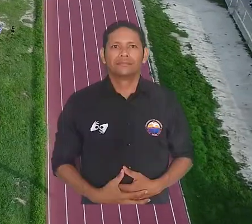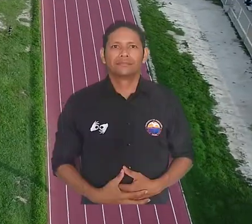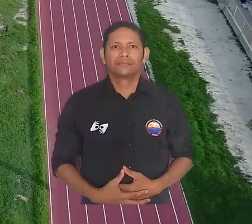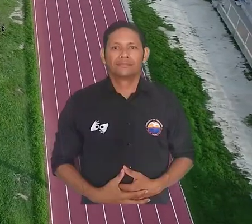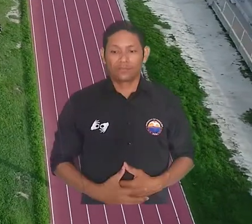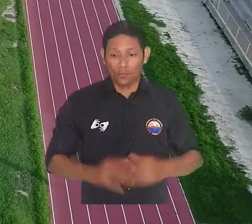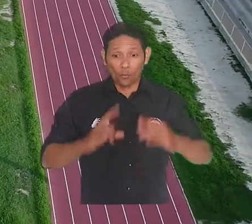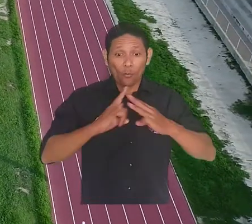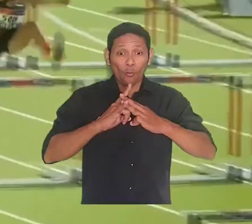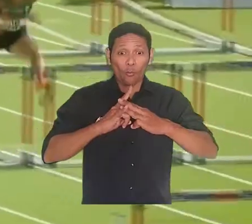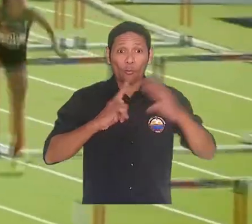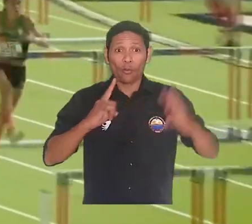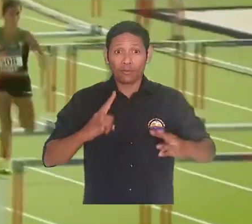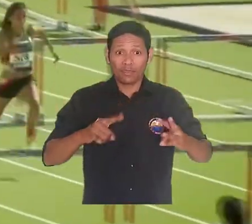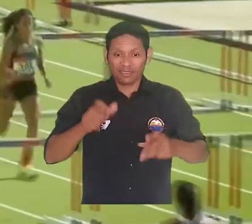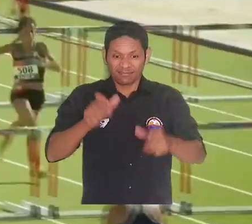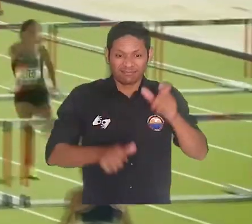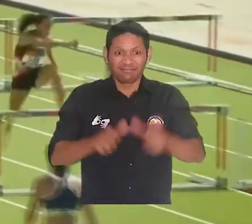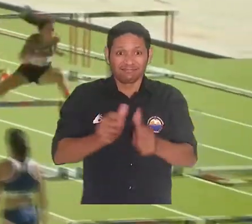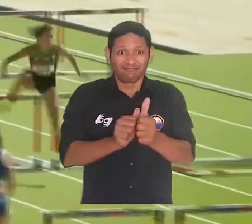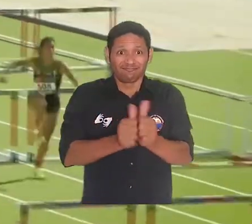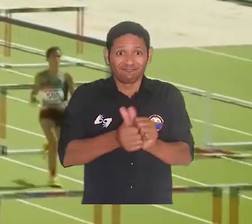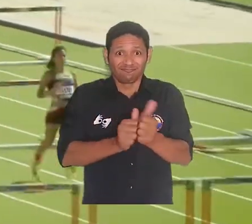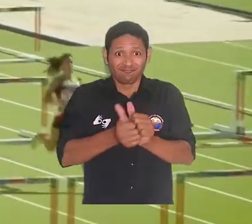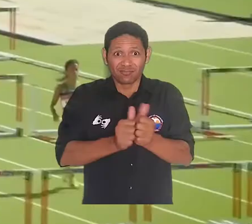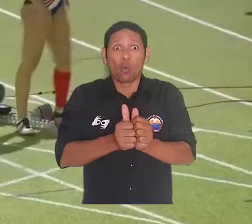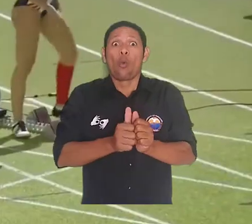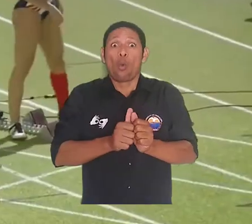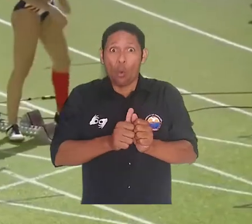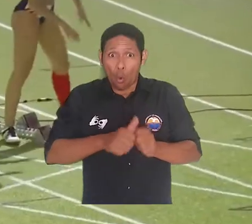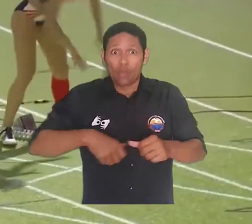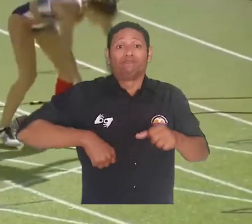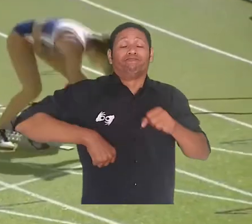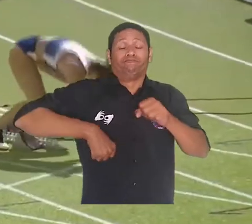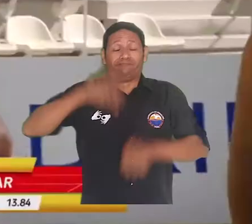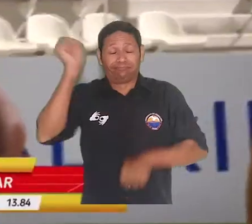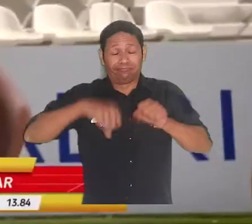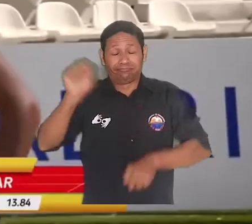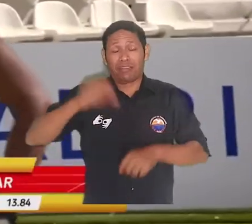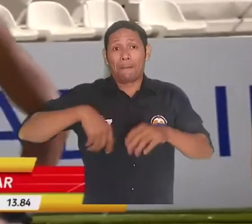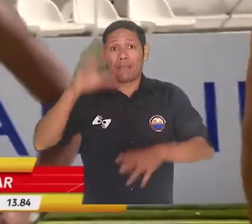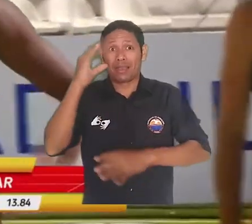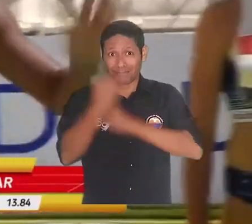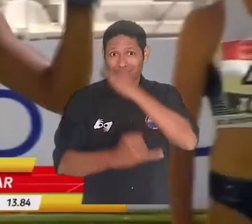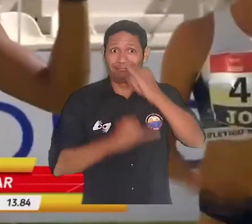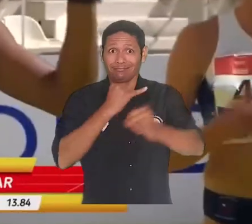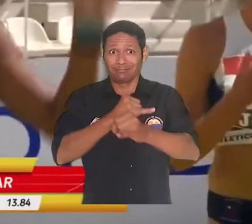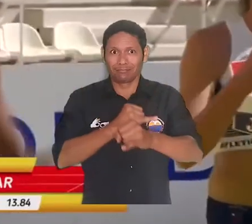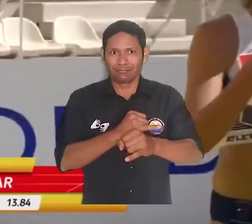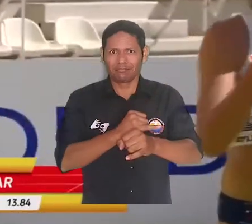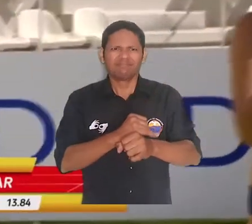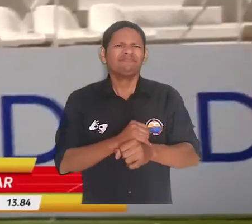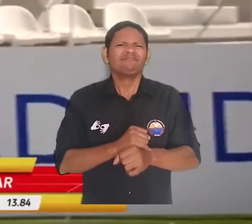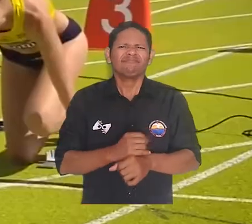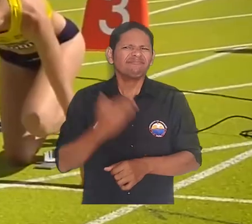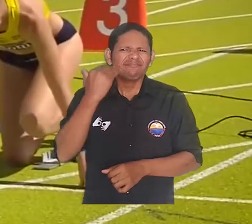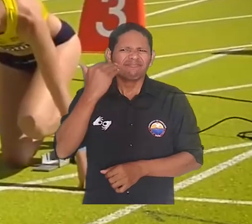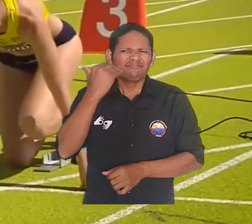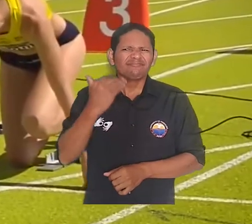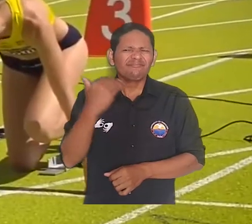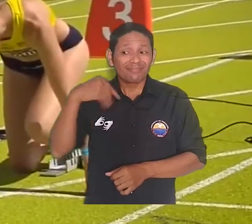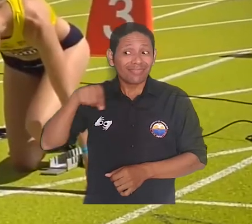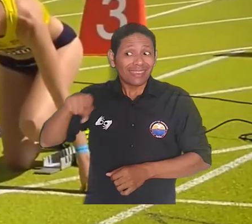Los deportistas de Uni Magdalena siguen brillando en diferentes competencias a nivel internacional. Esta vez fue la estudiante del